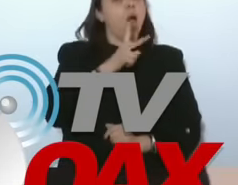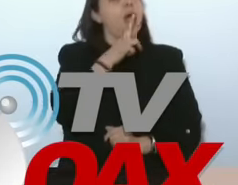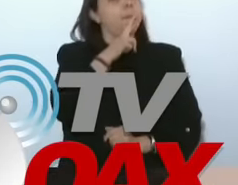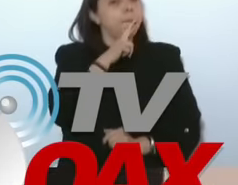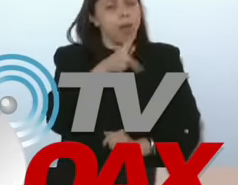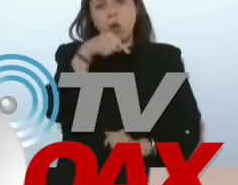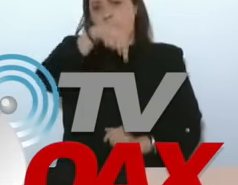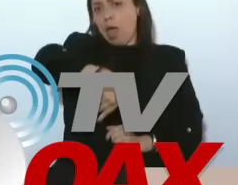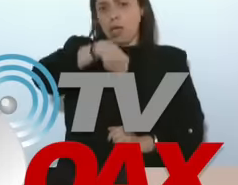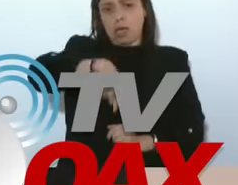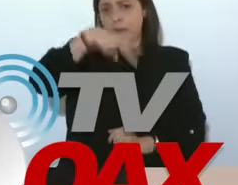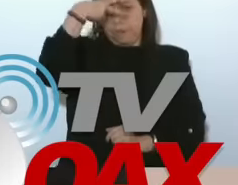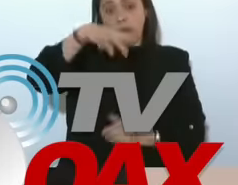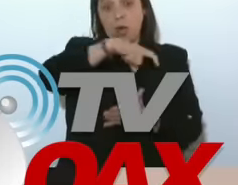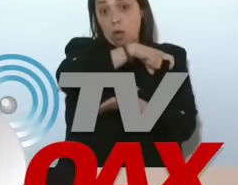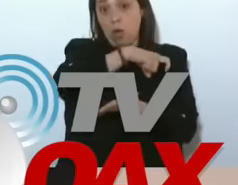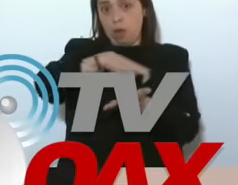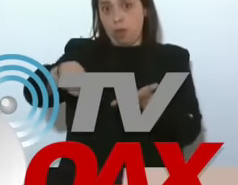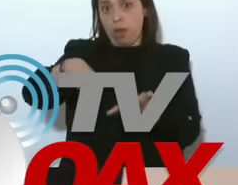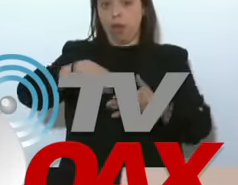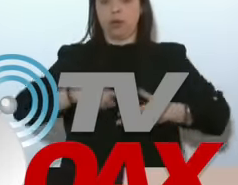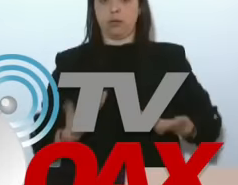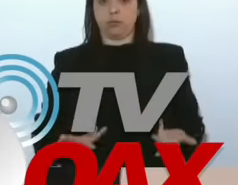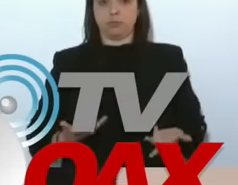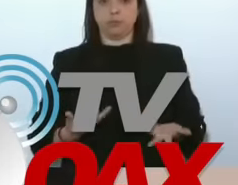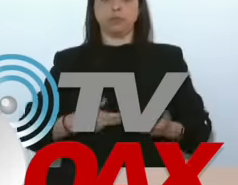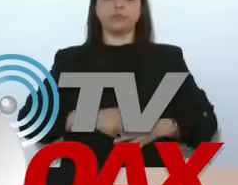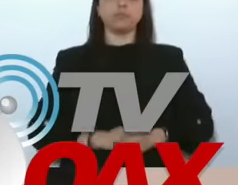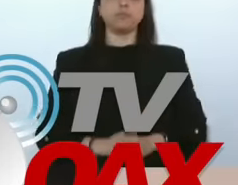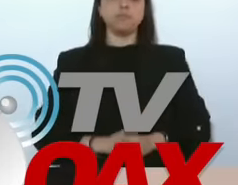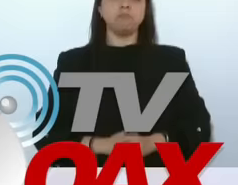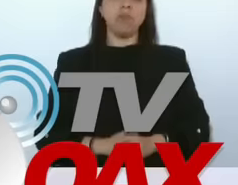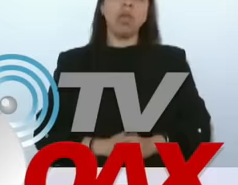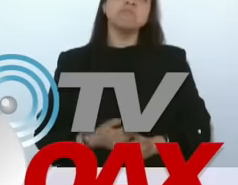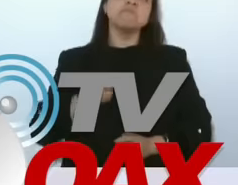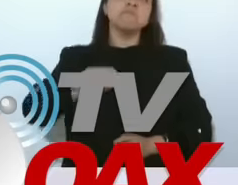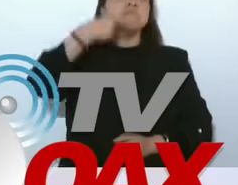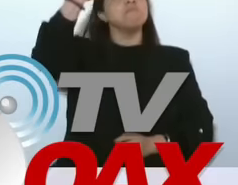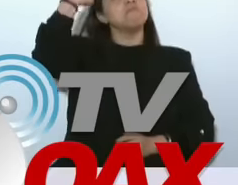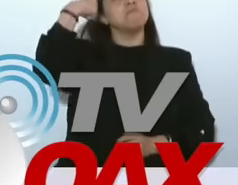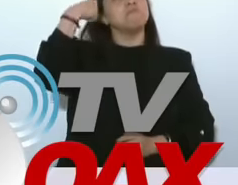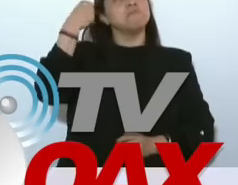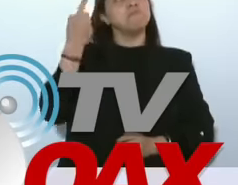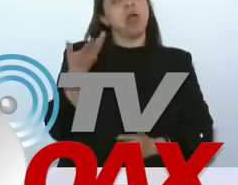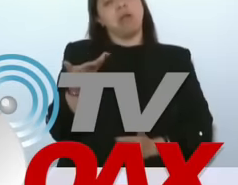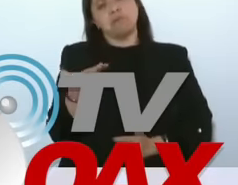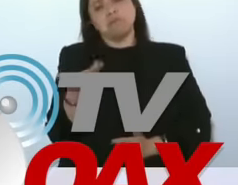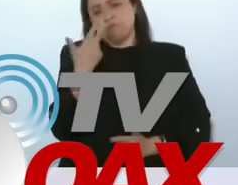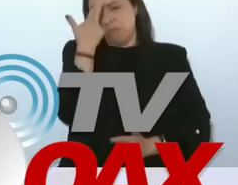compraban aquí. Suena lógico, ¿no?